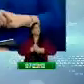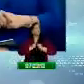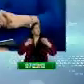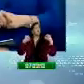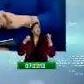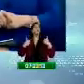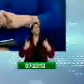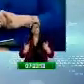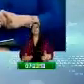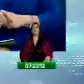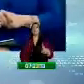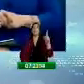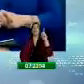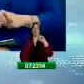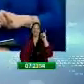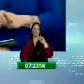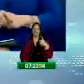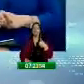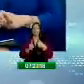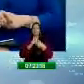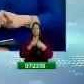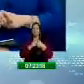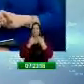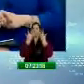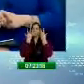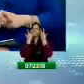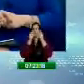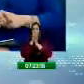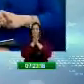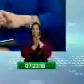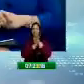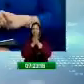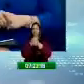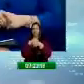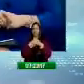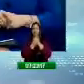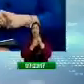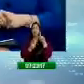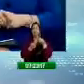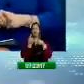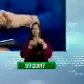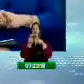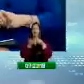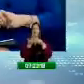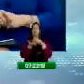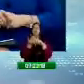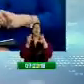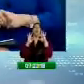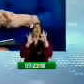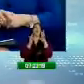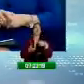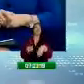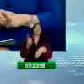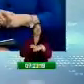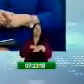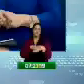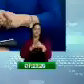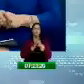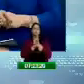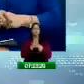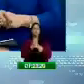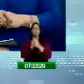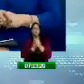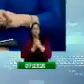hemos mencionado, como es el lavado constante de las manos, el tratar de mantener una distancia entre las personas